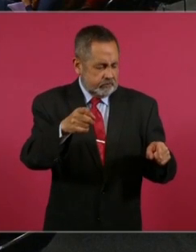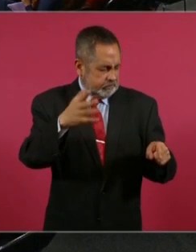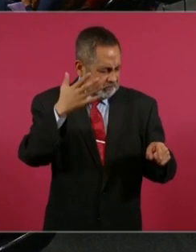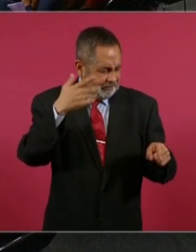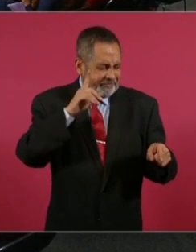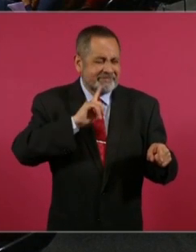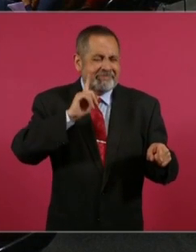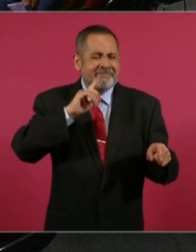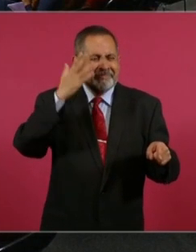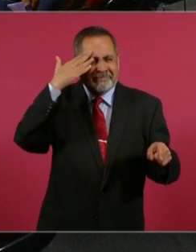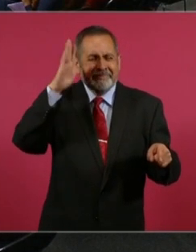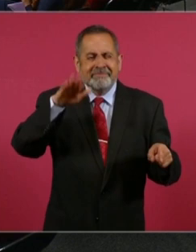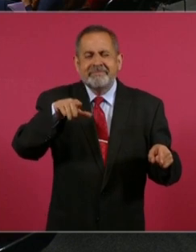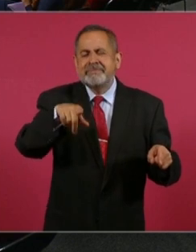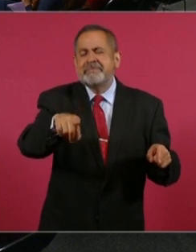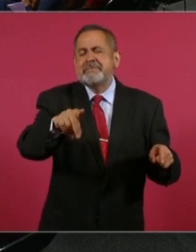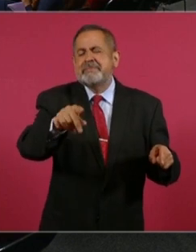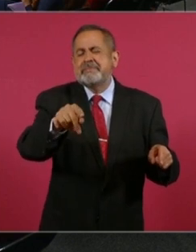señora